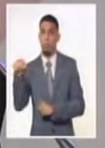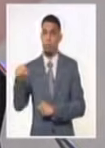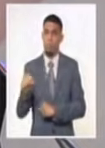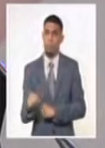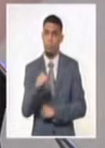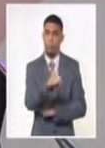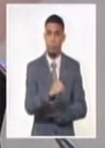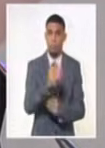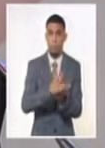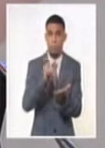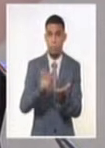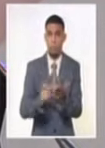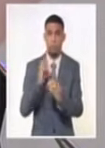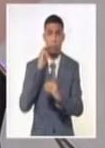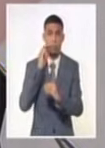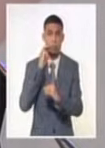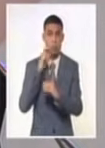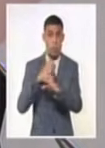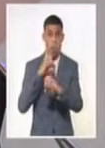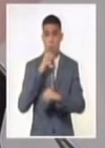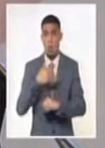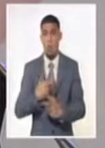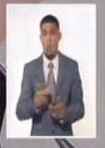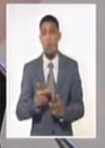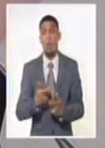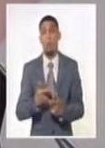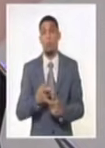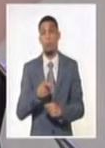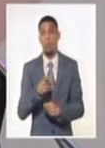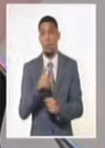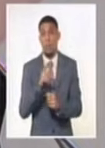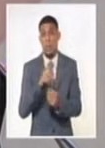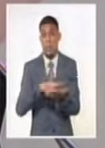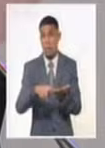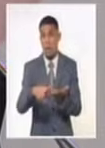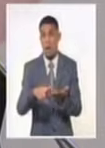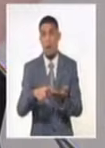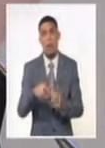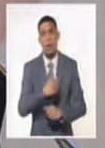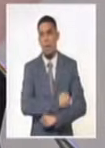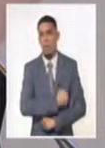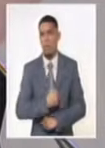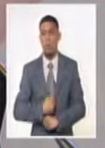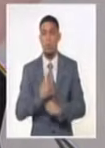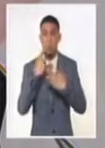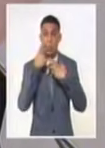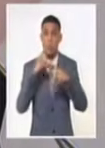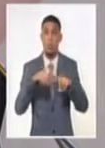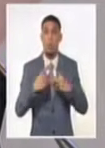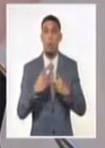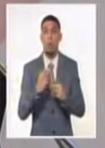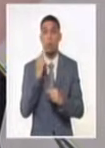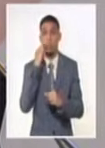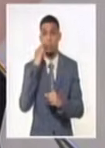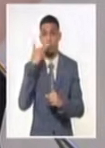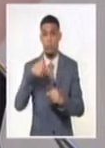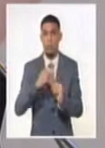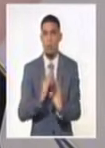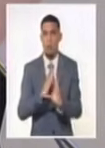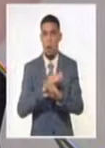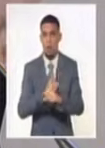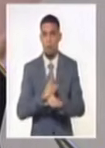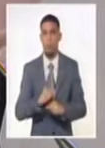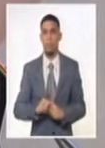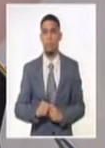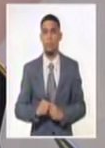condiciones de desabastecimiento agudo de combustible, un esfuerzo tremendo de las instituciones que tienen